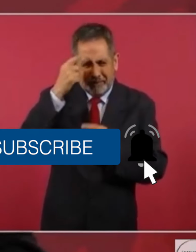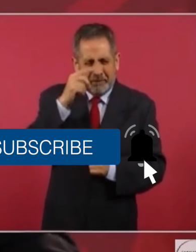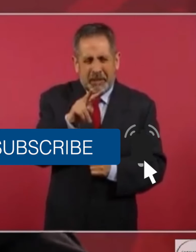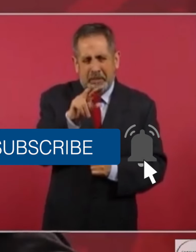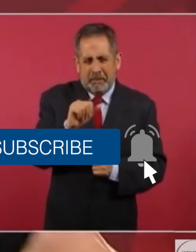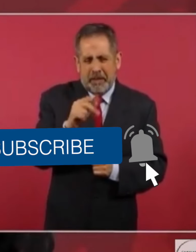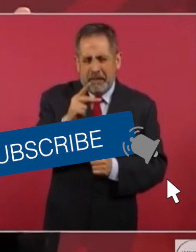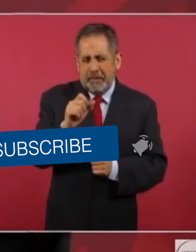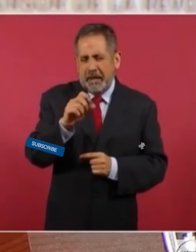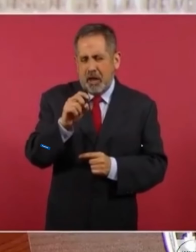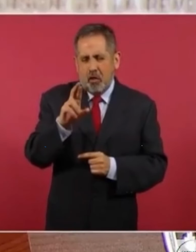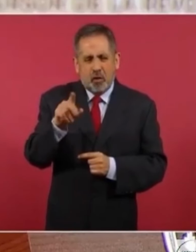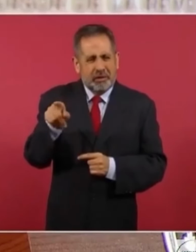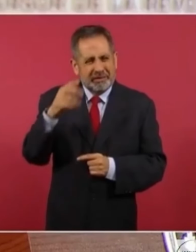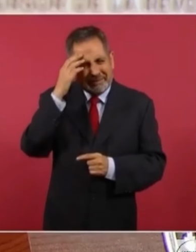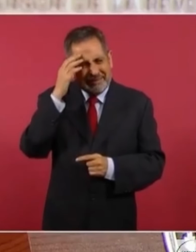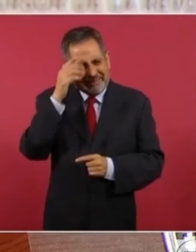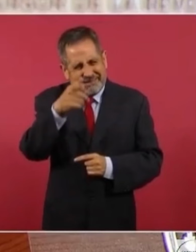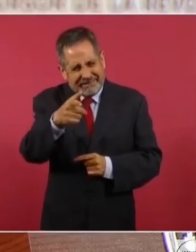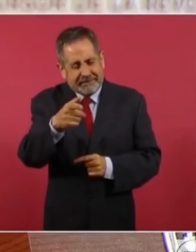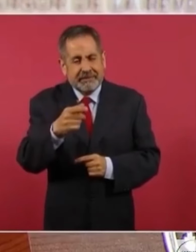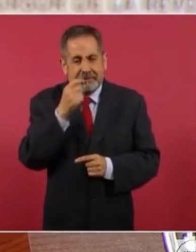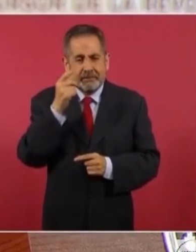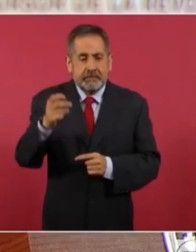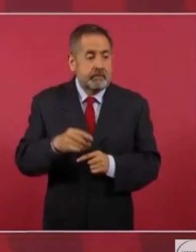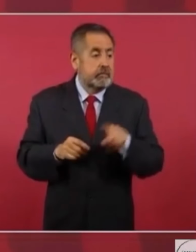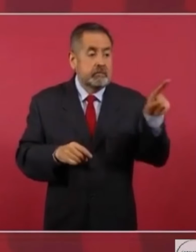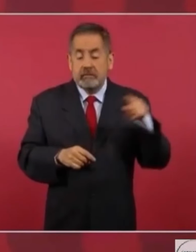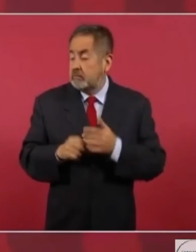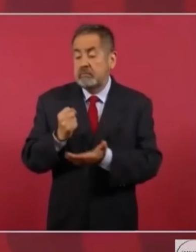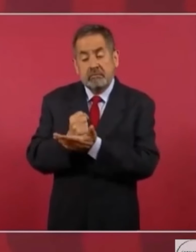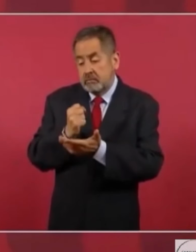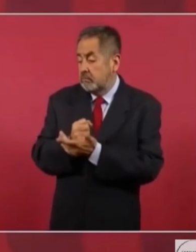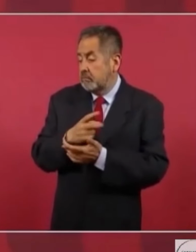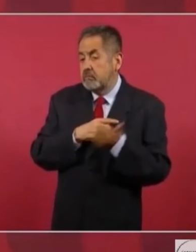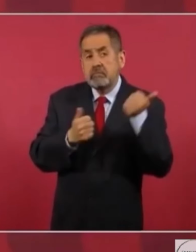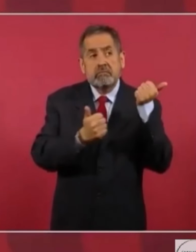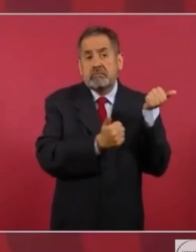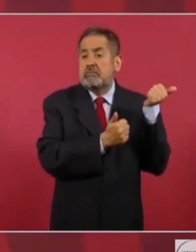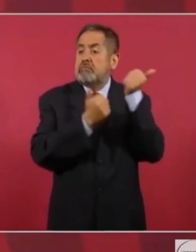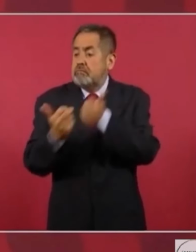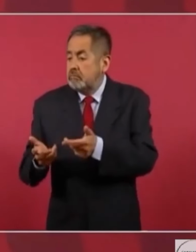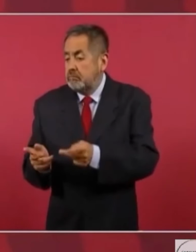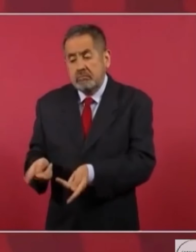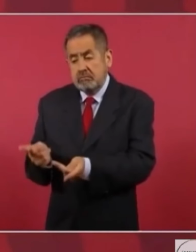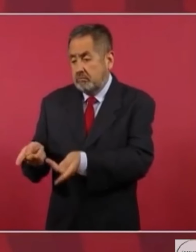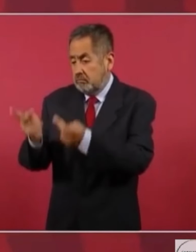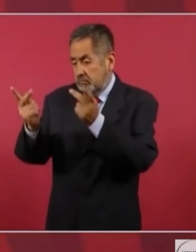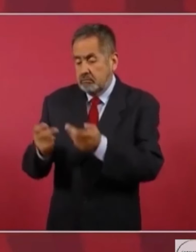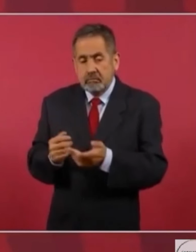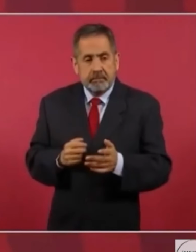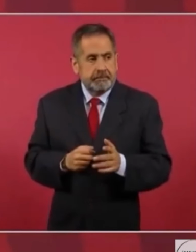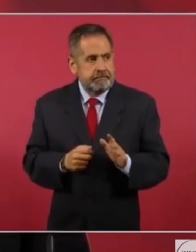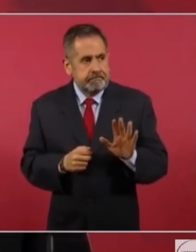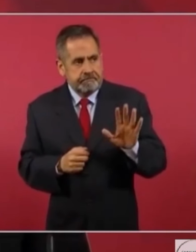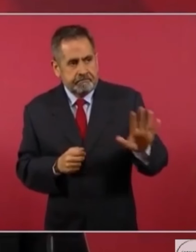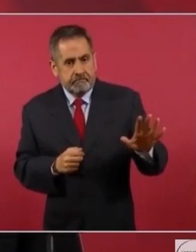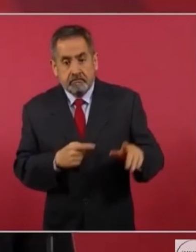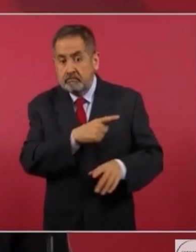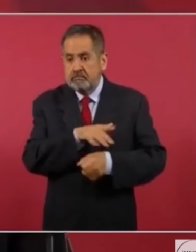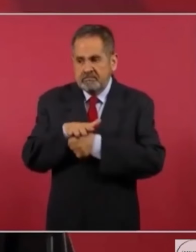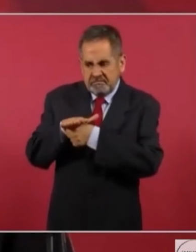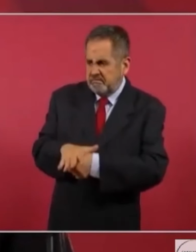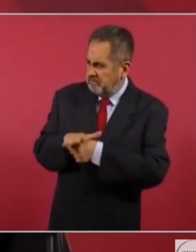que querían que se permitiera la importación y hubo presiones